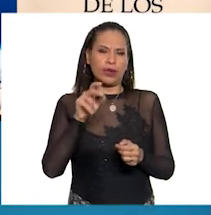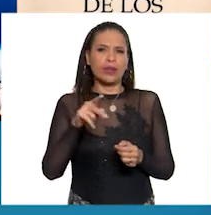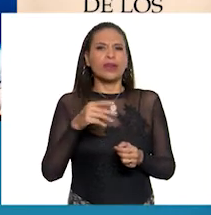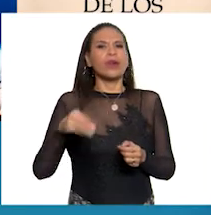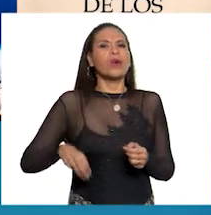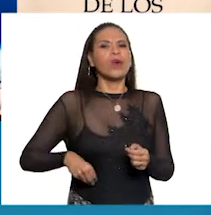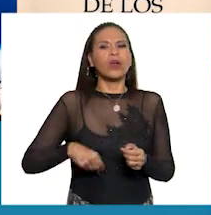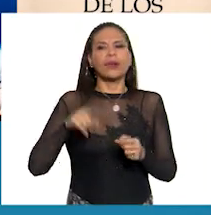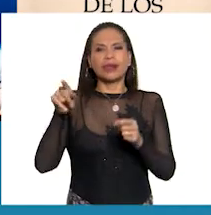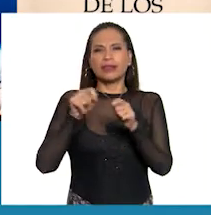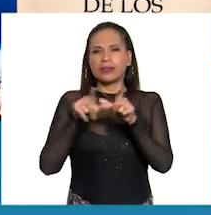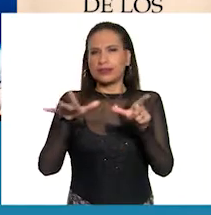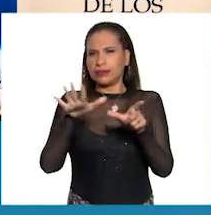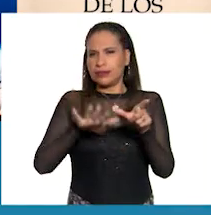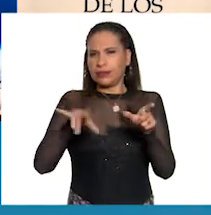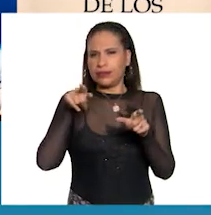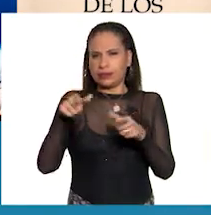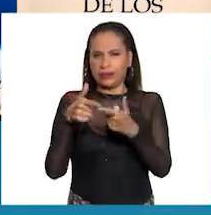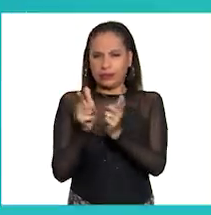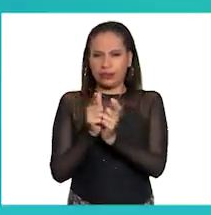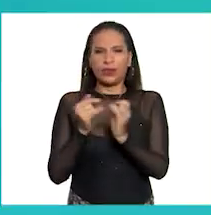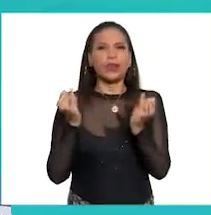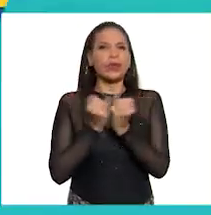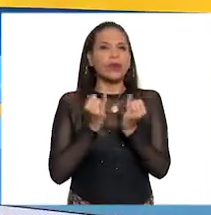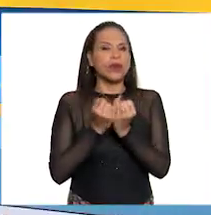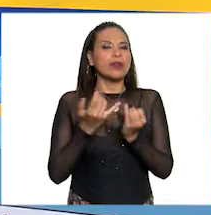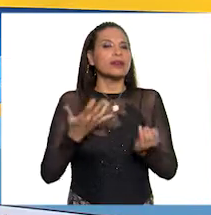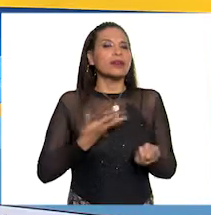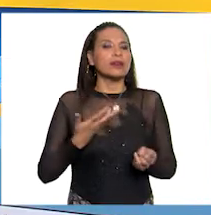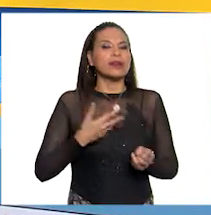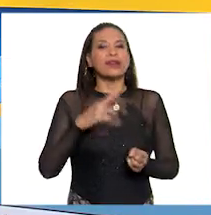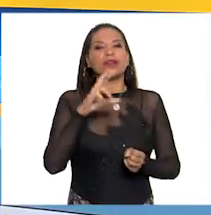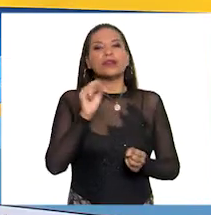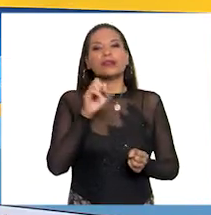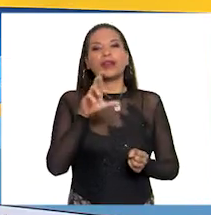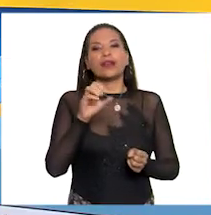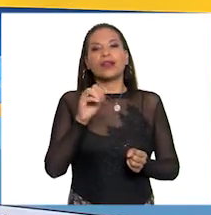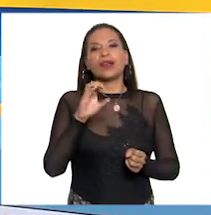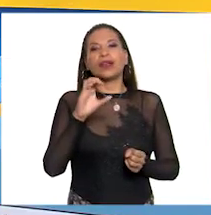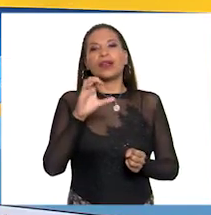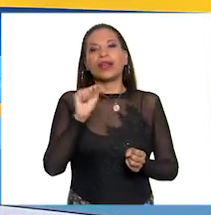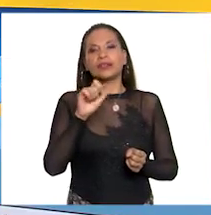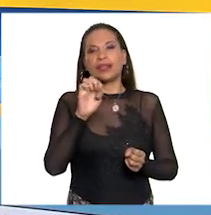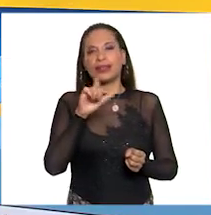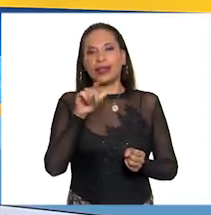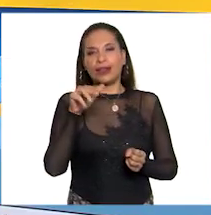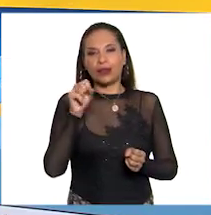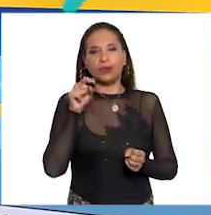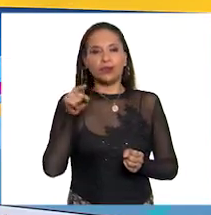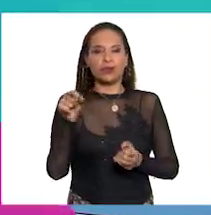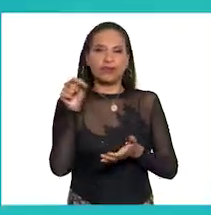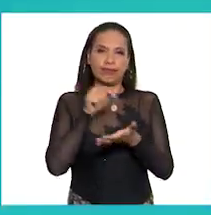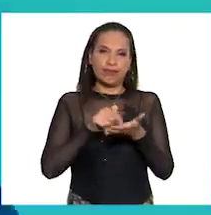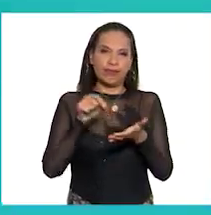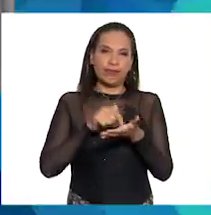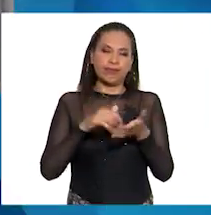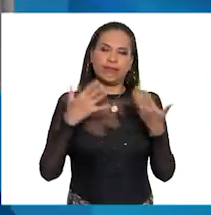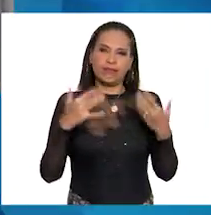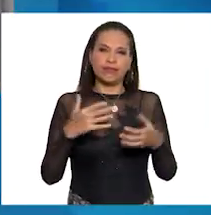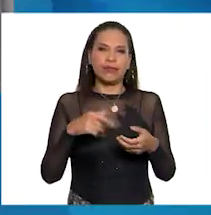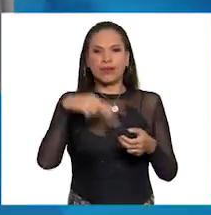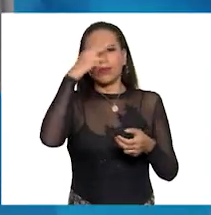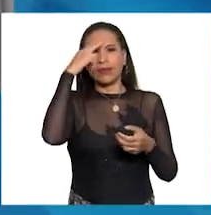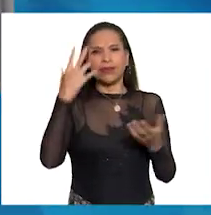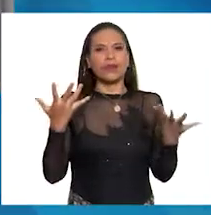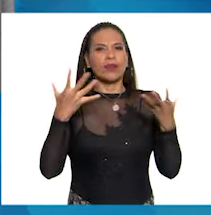tlaxcaltecas. Asimismo, tenemos también a Rosario Castellanos. Ella fue una escritora mexicana que combinó